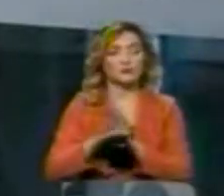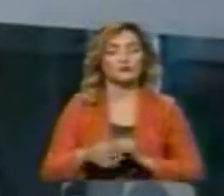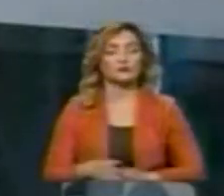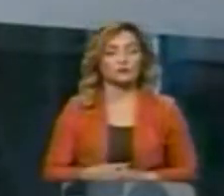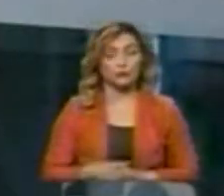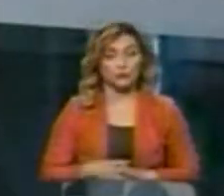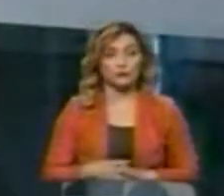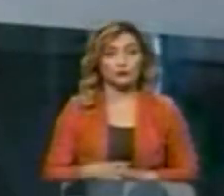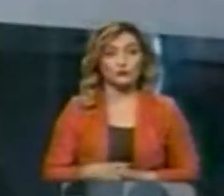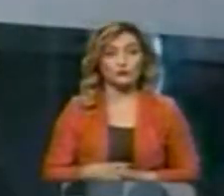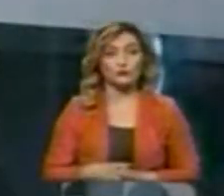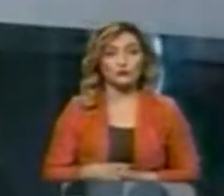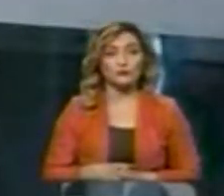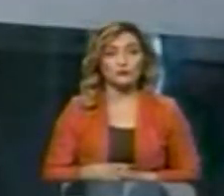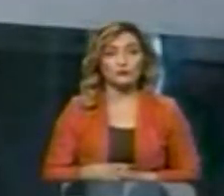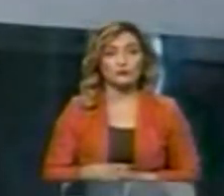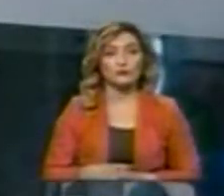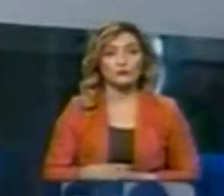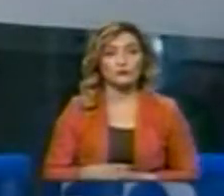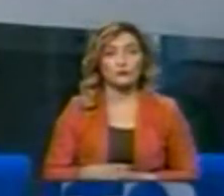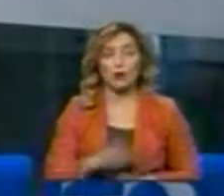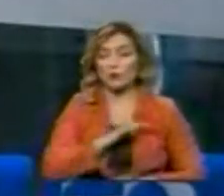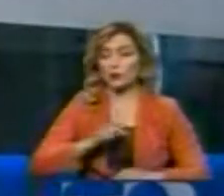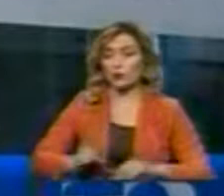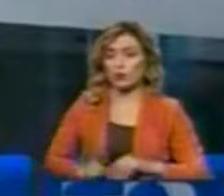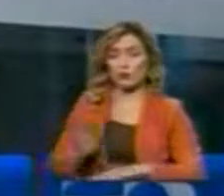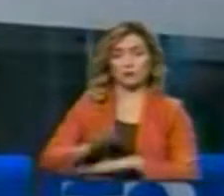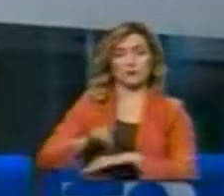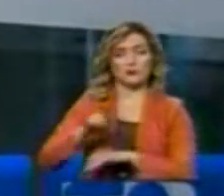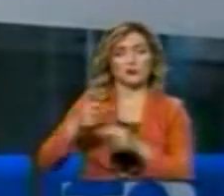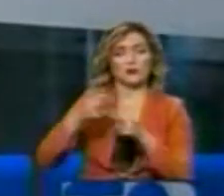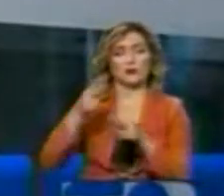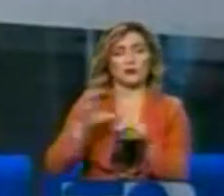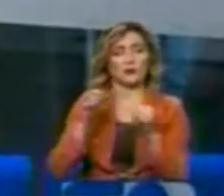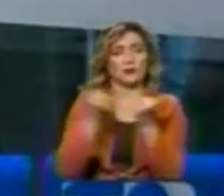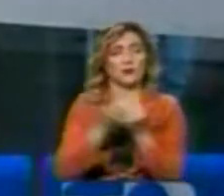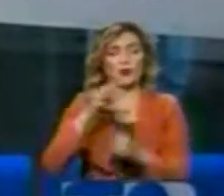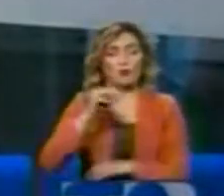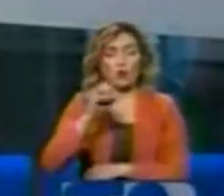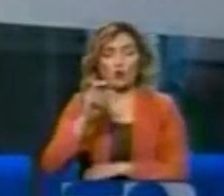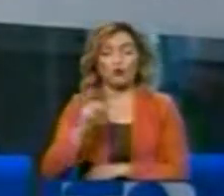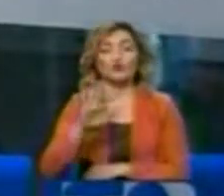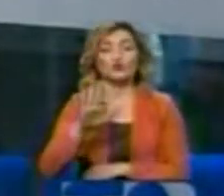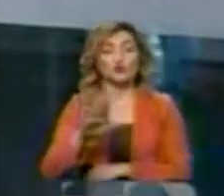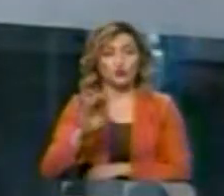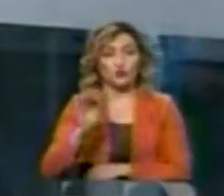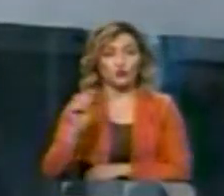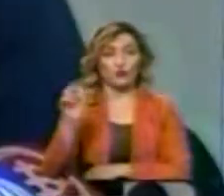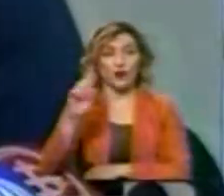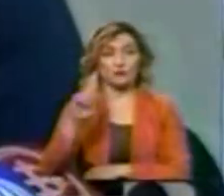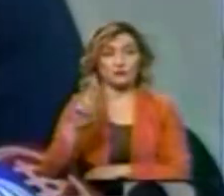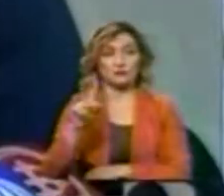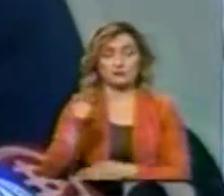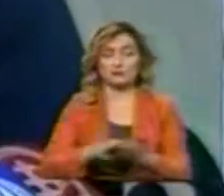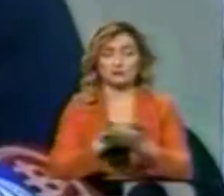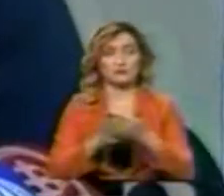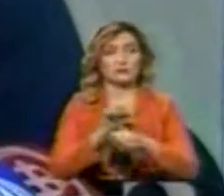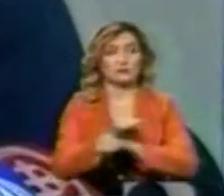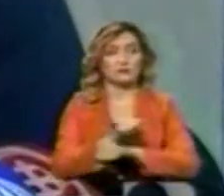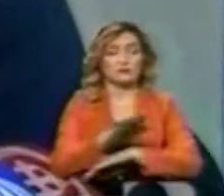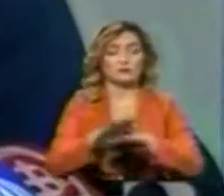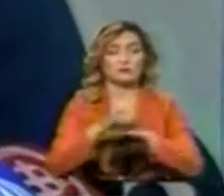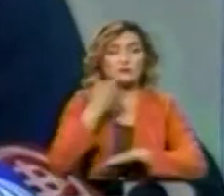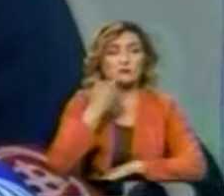se haya aceptado como acusador particular al ex asambleísta César Montúfar. Escuchemos. Cuando yo me refiero